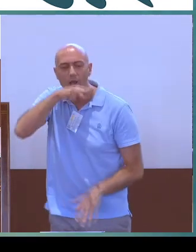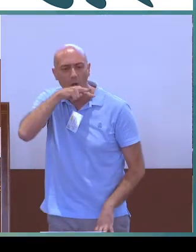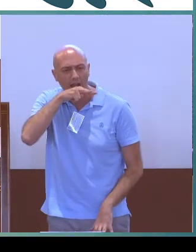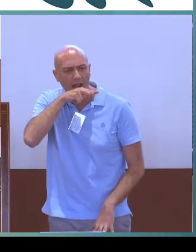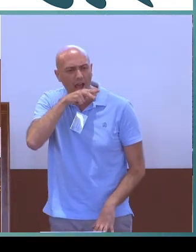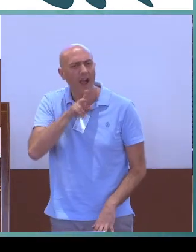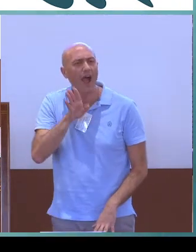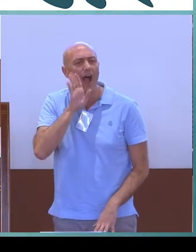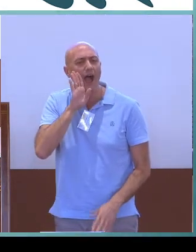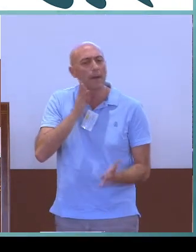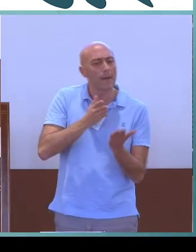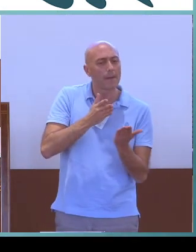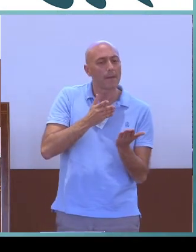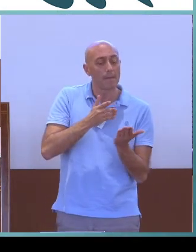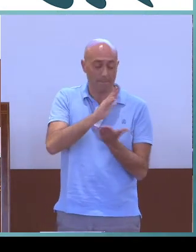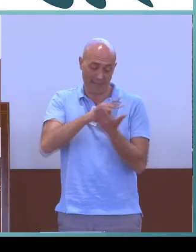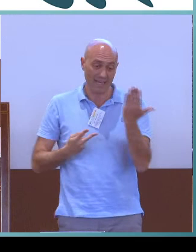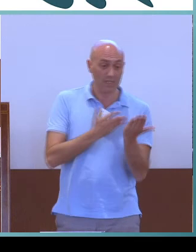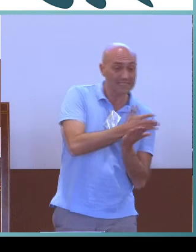oral.